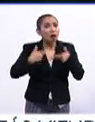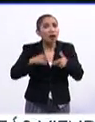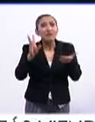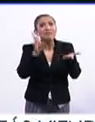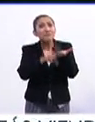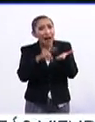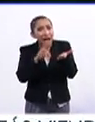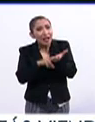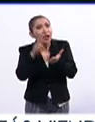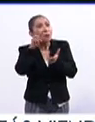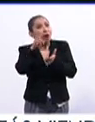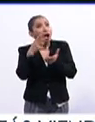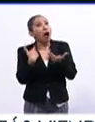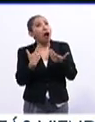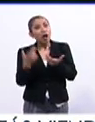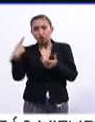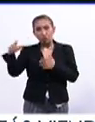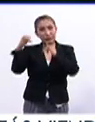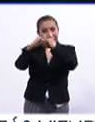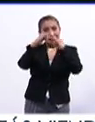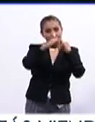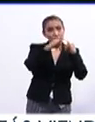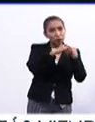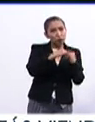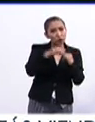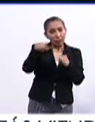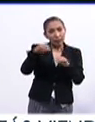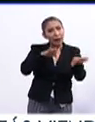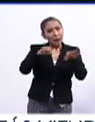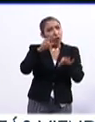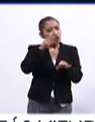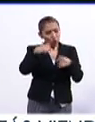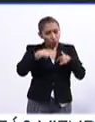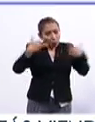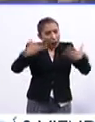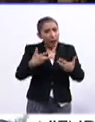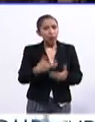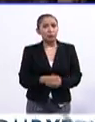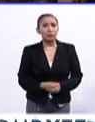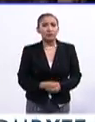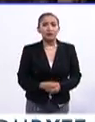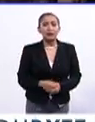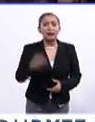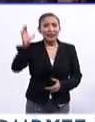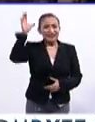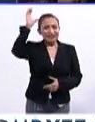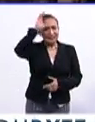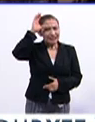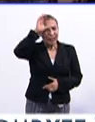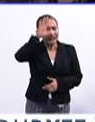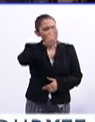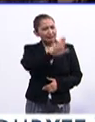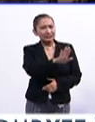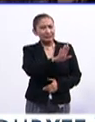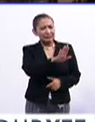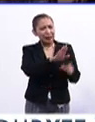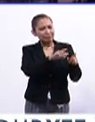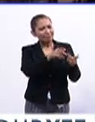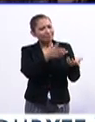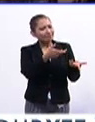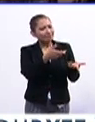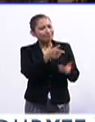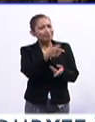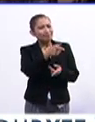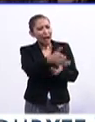valora mediante sus instituciones el trabajo que yo pude hacer la ciencia es ciencia que